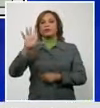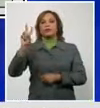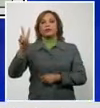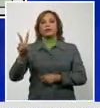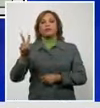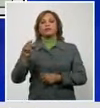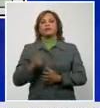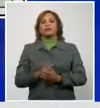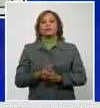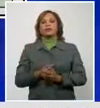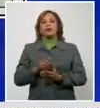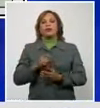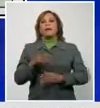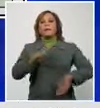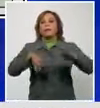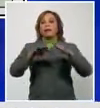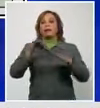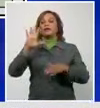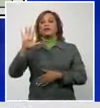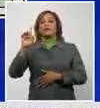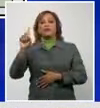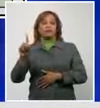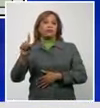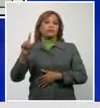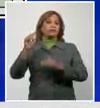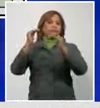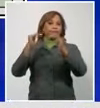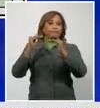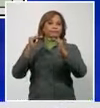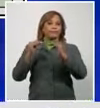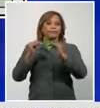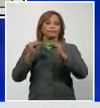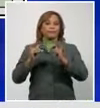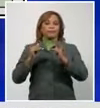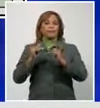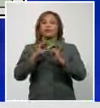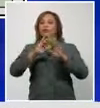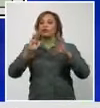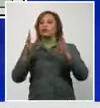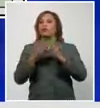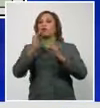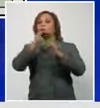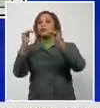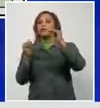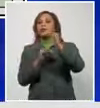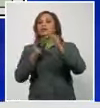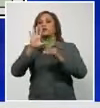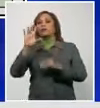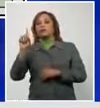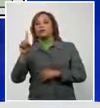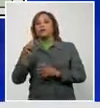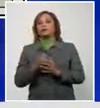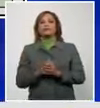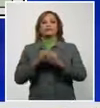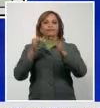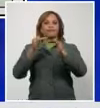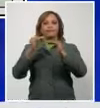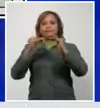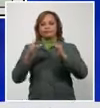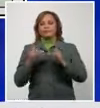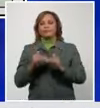Playa 51 y ya después todos por debajo de 51, Cerro, Pinar del Río, Habana Vieja,